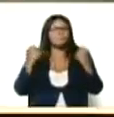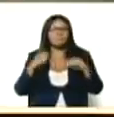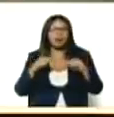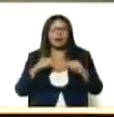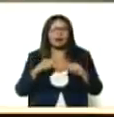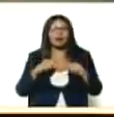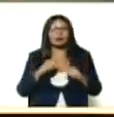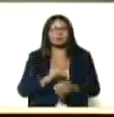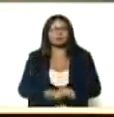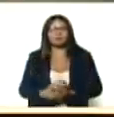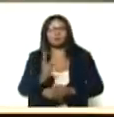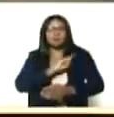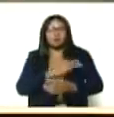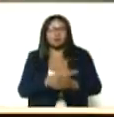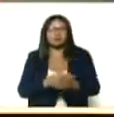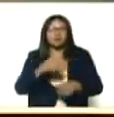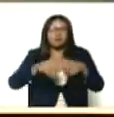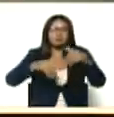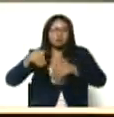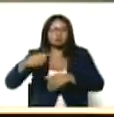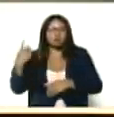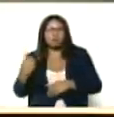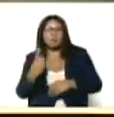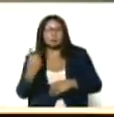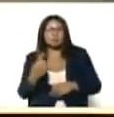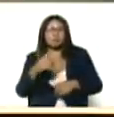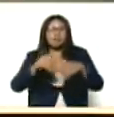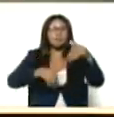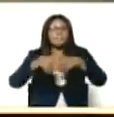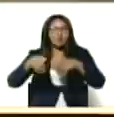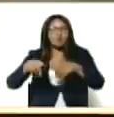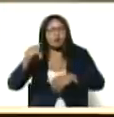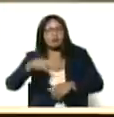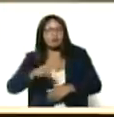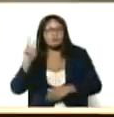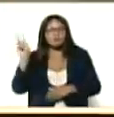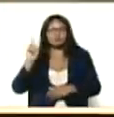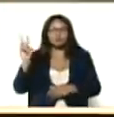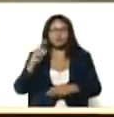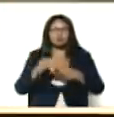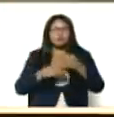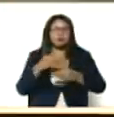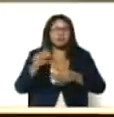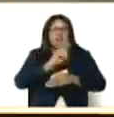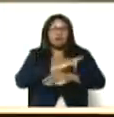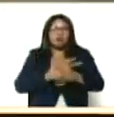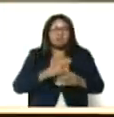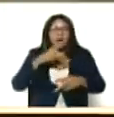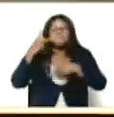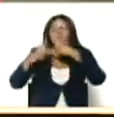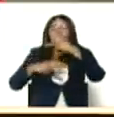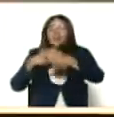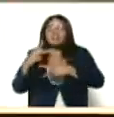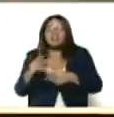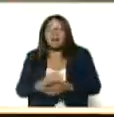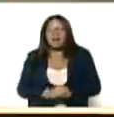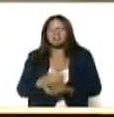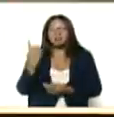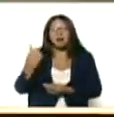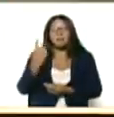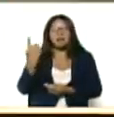batalla electoral y solo a través del voto en Venezuela se llega al poder político. Solo a través del